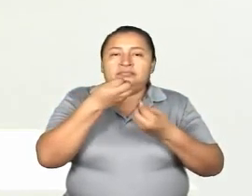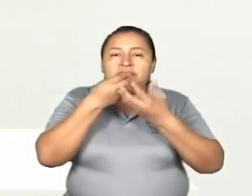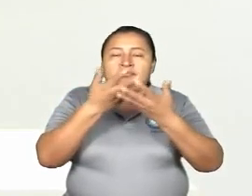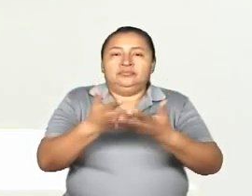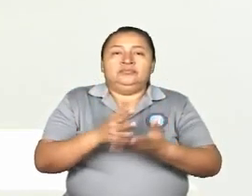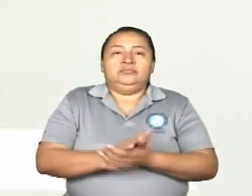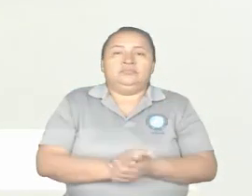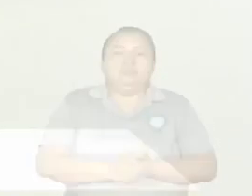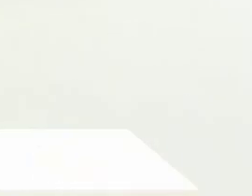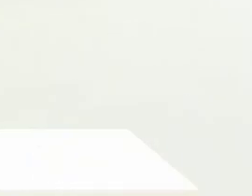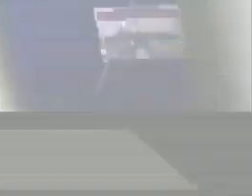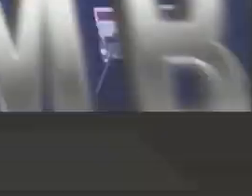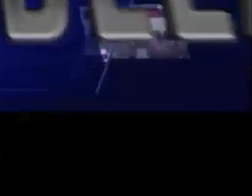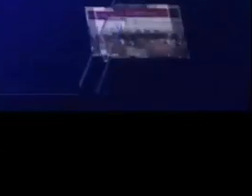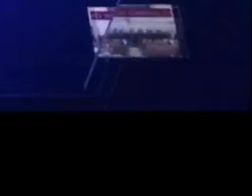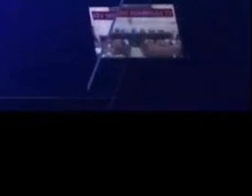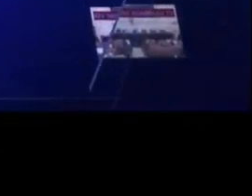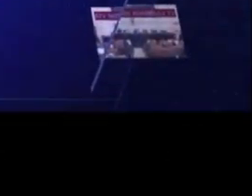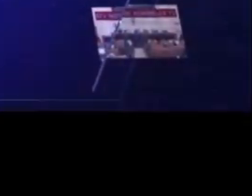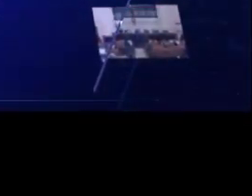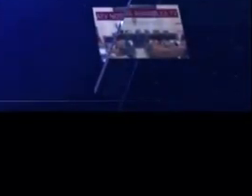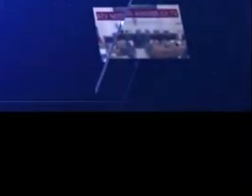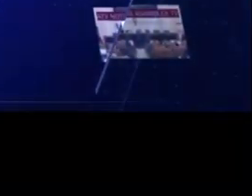esta información.